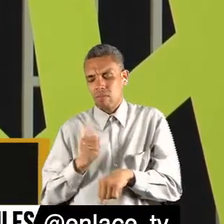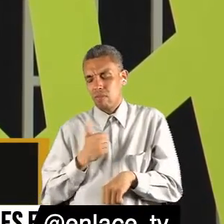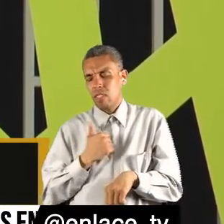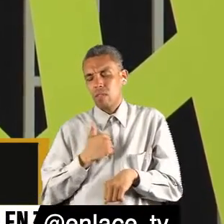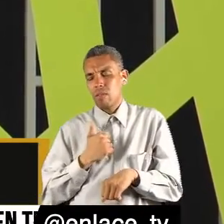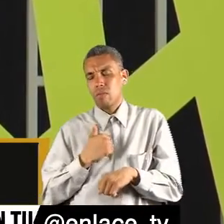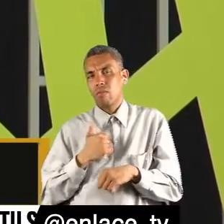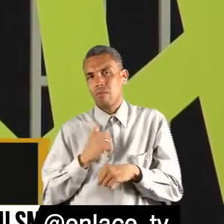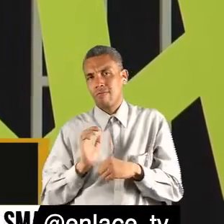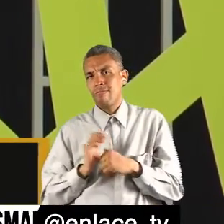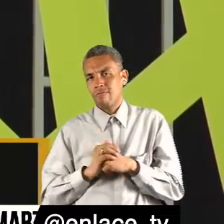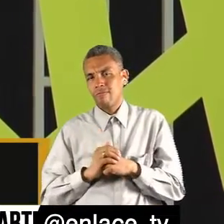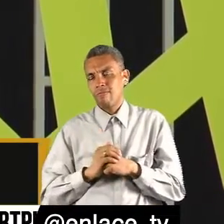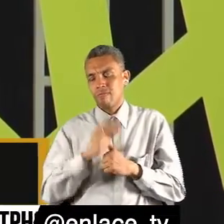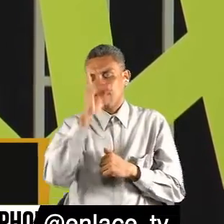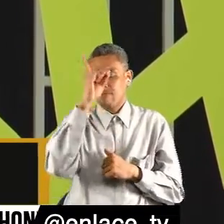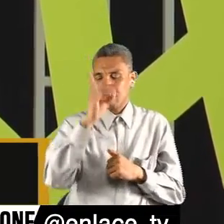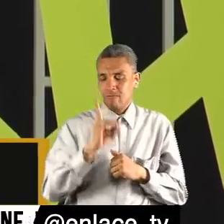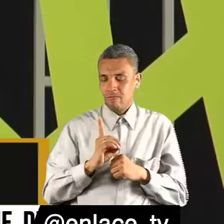Ellos me expresaron